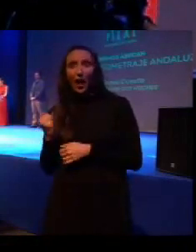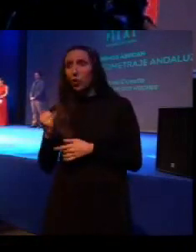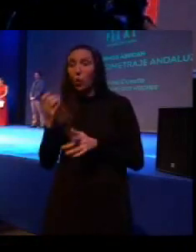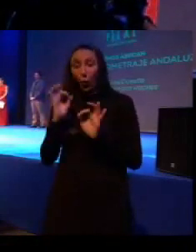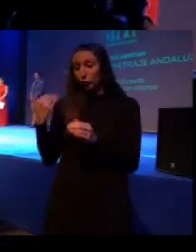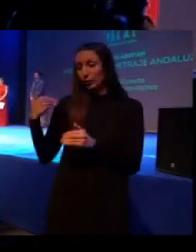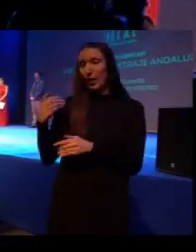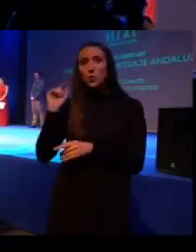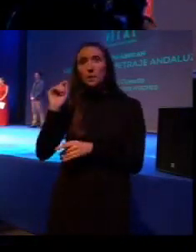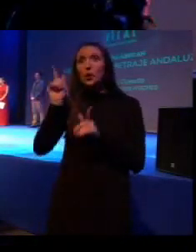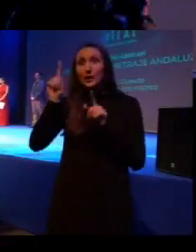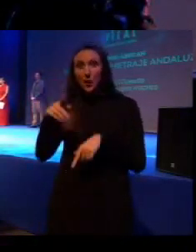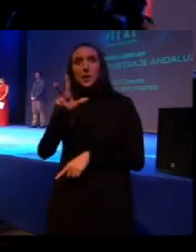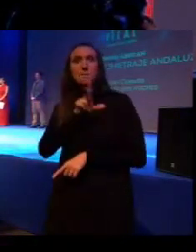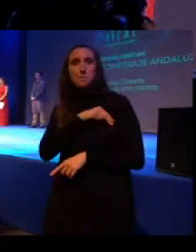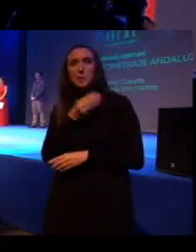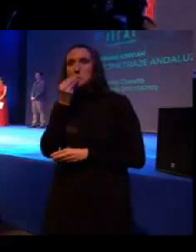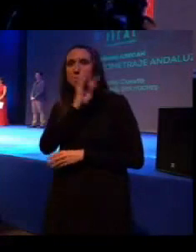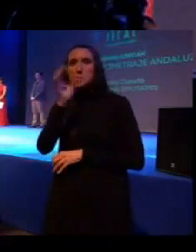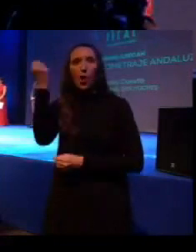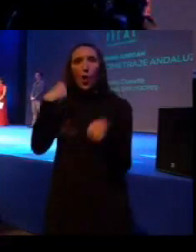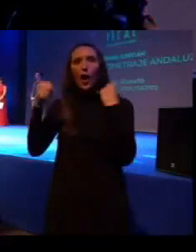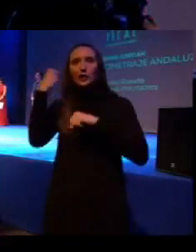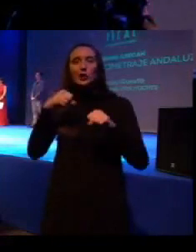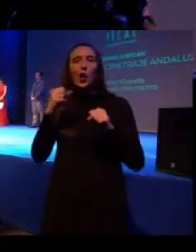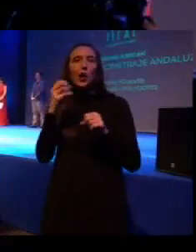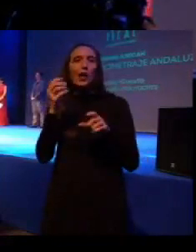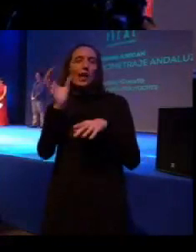minutos acaba de ganar el premio al mejor actor en el Festival de